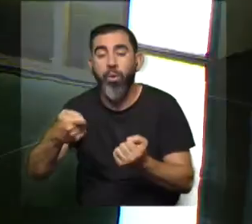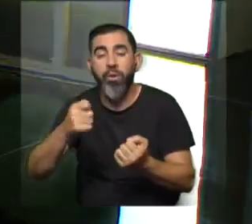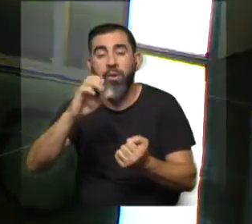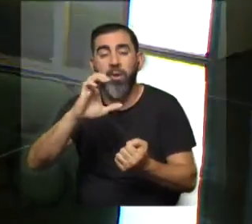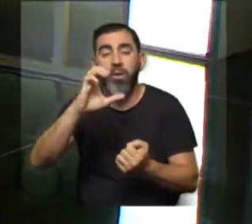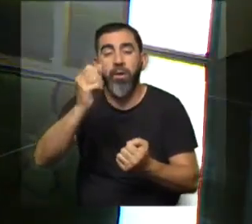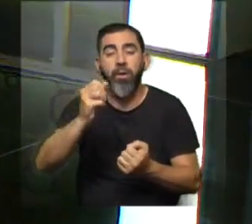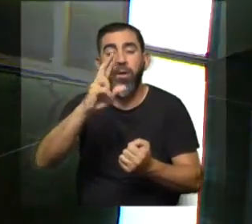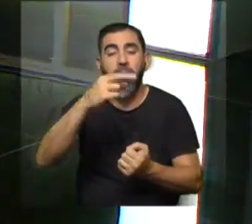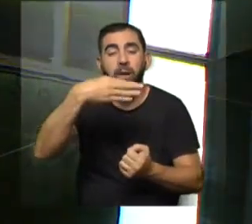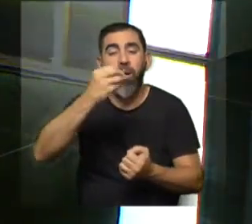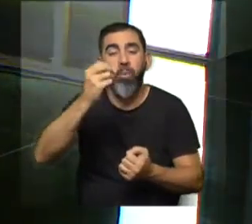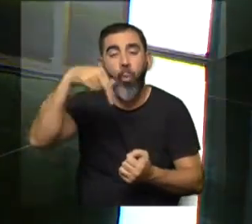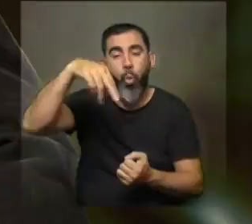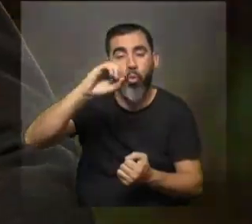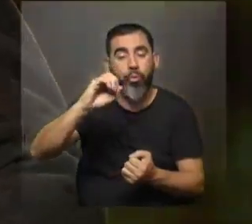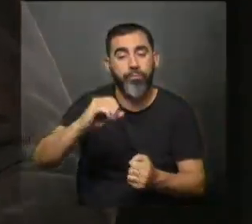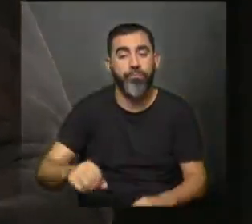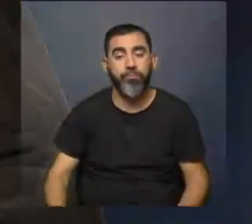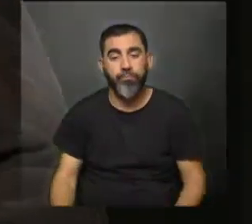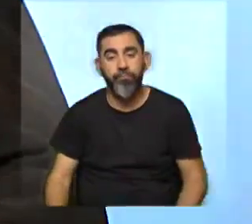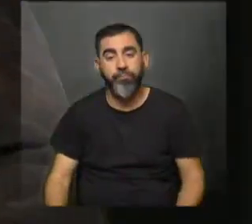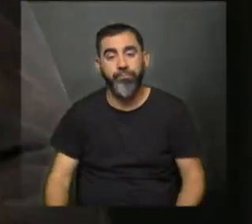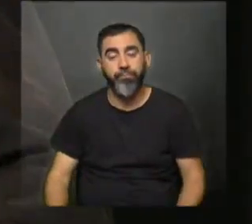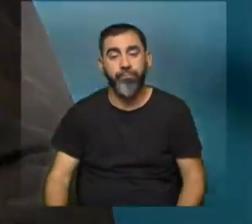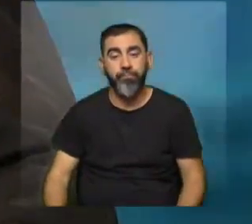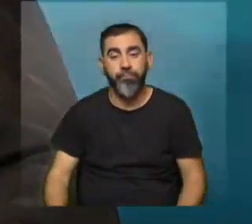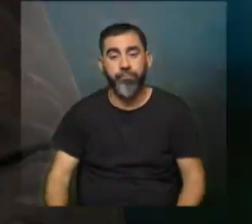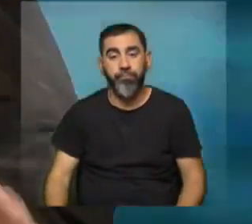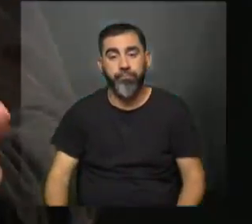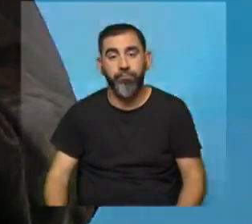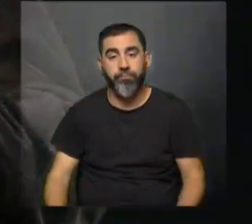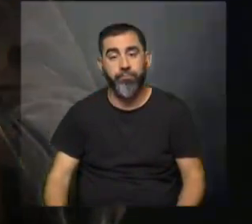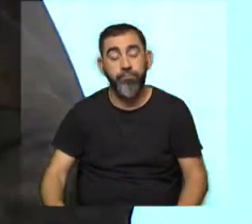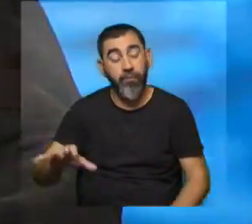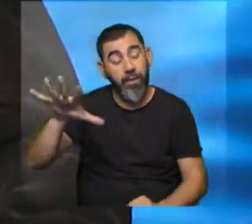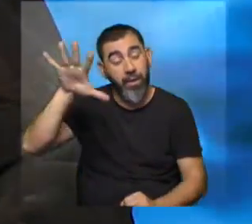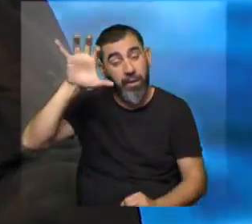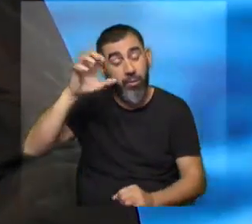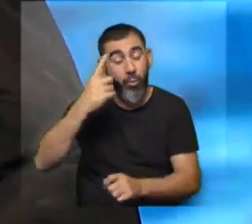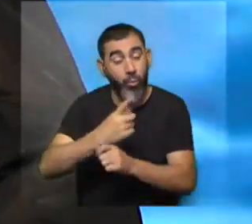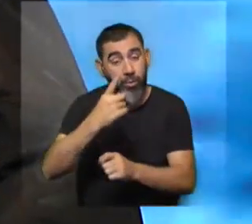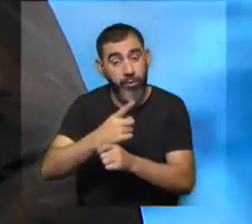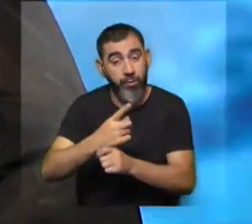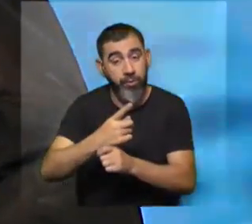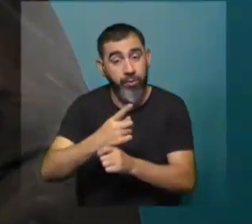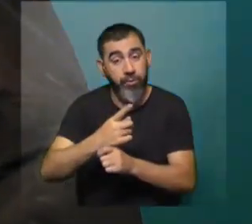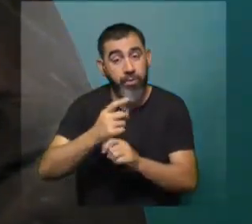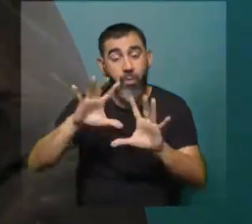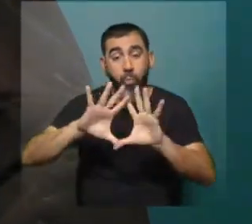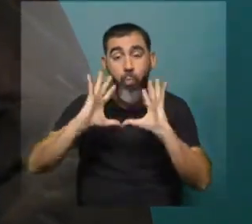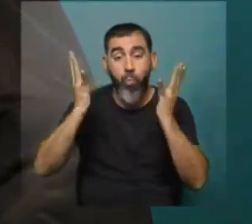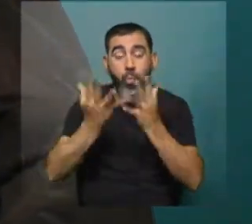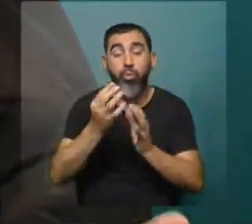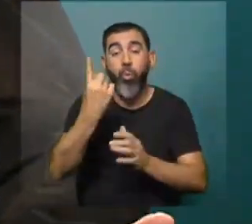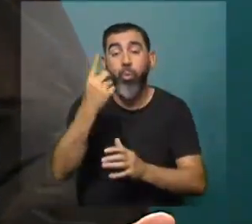expresión correcta. Bueno, hay varias cosas ahí. Ajá. A ver, recordemos primero que ya el globo se calentó